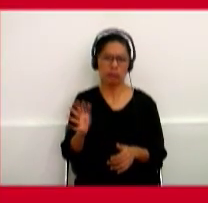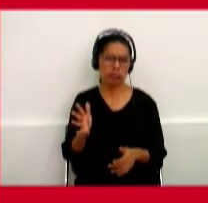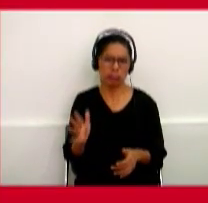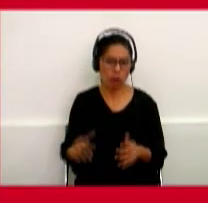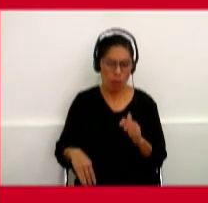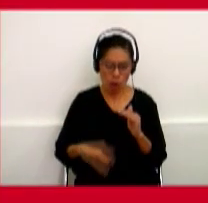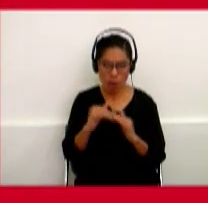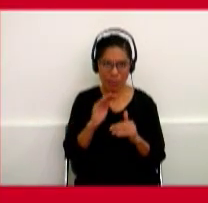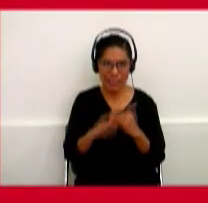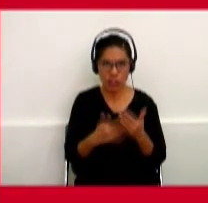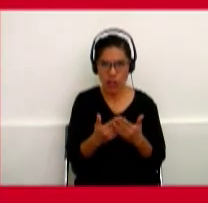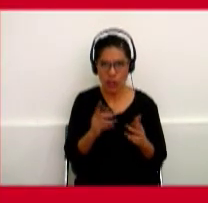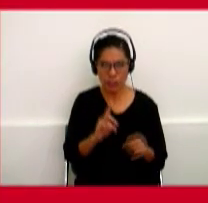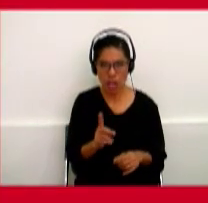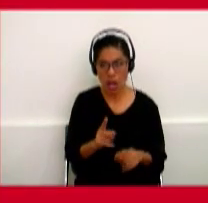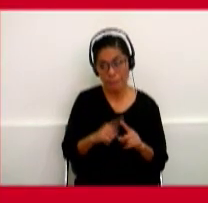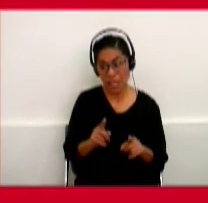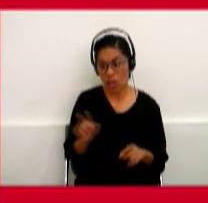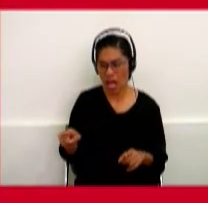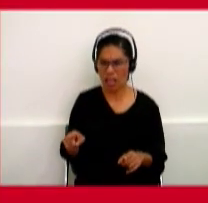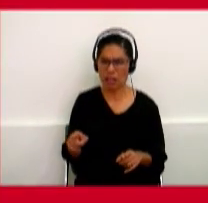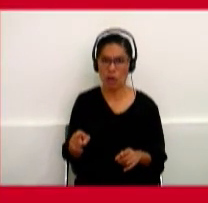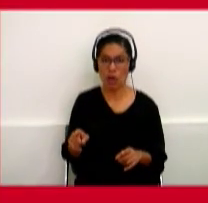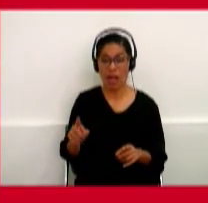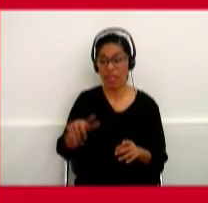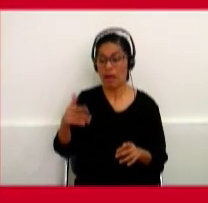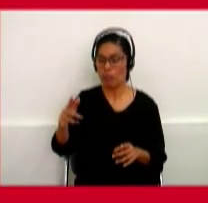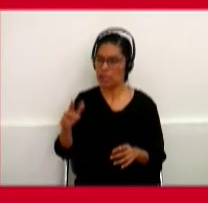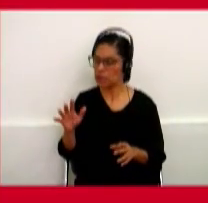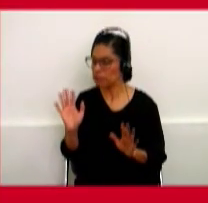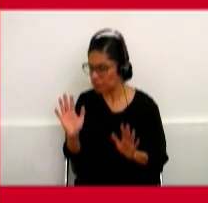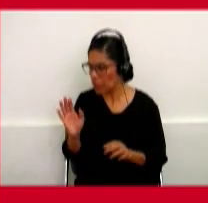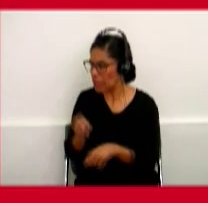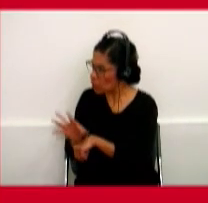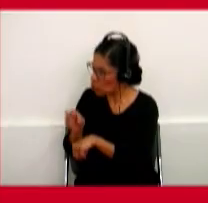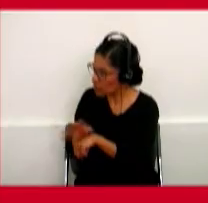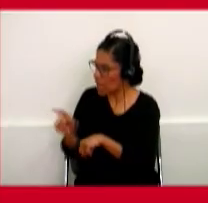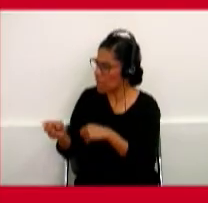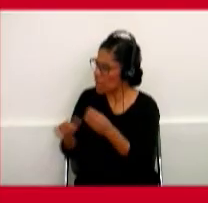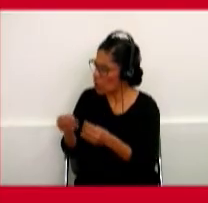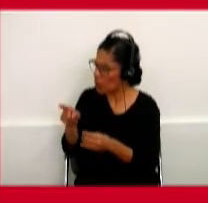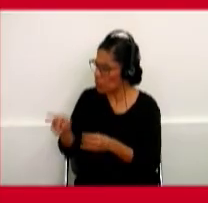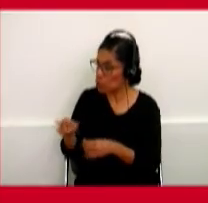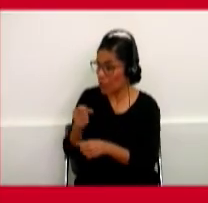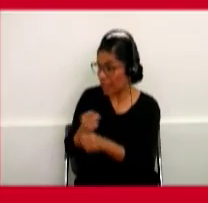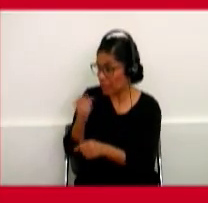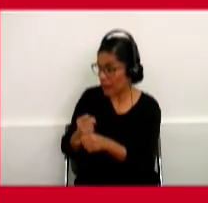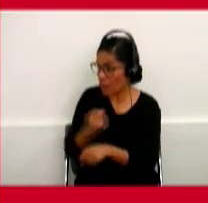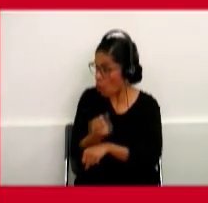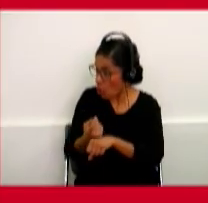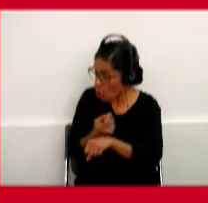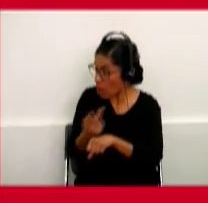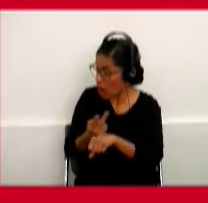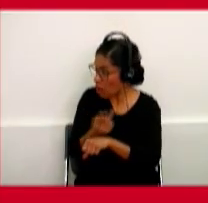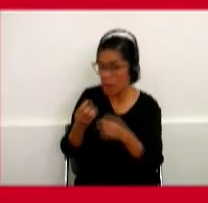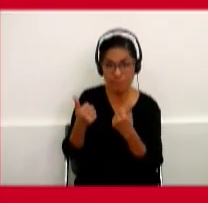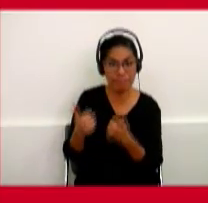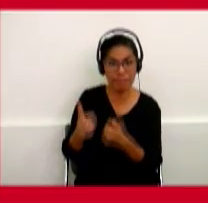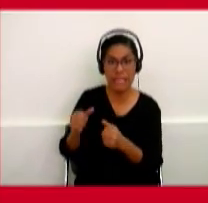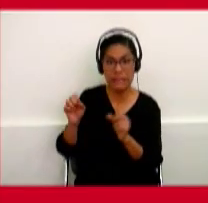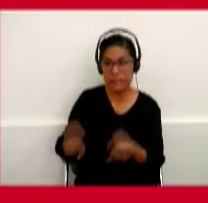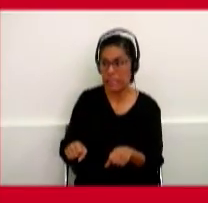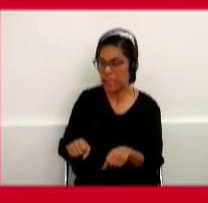no sacarlos del circuito, pero identificar básicamente y darles de repente la capacitación que necesitan para poder lograr los